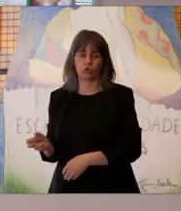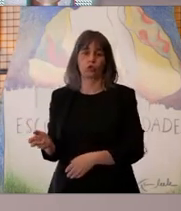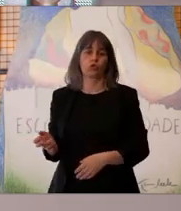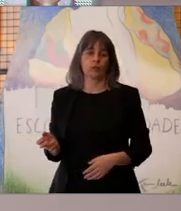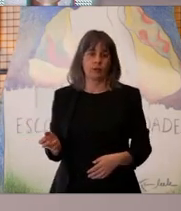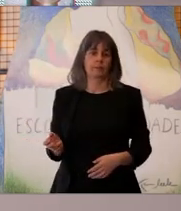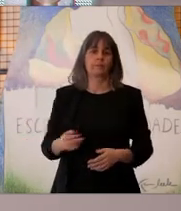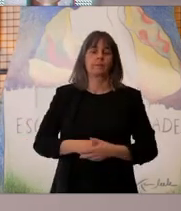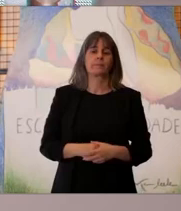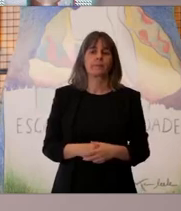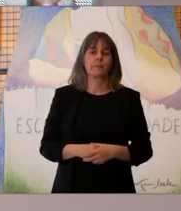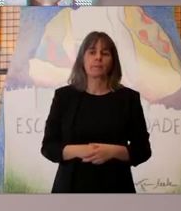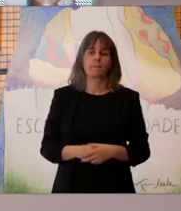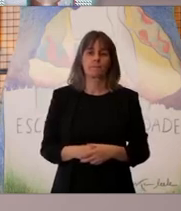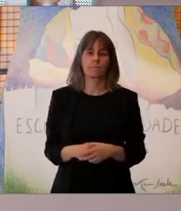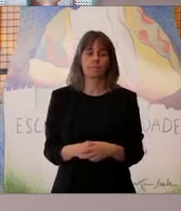otras consejería